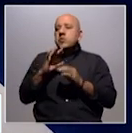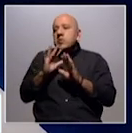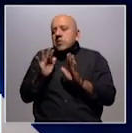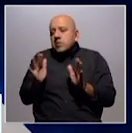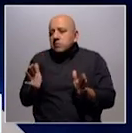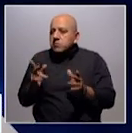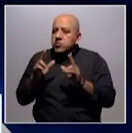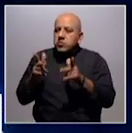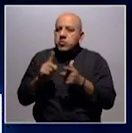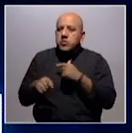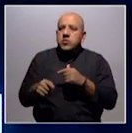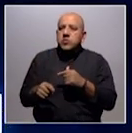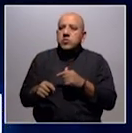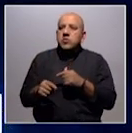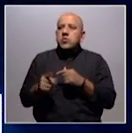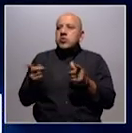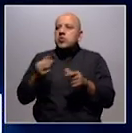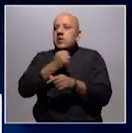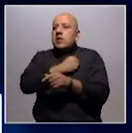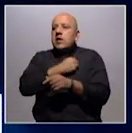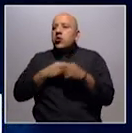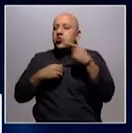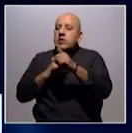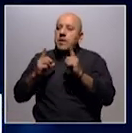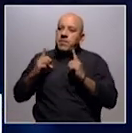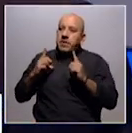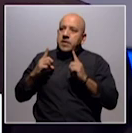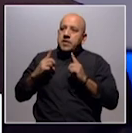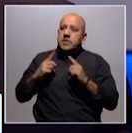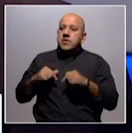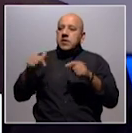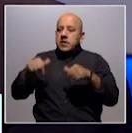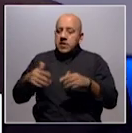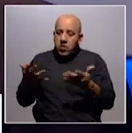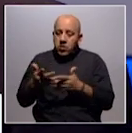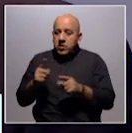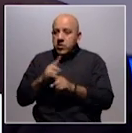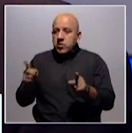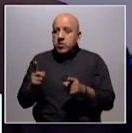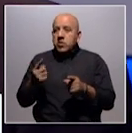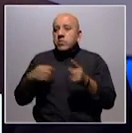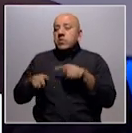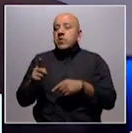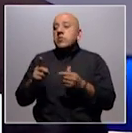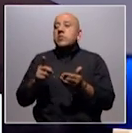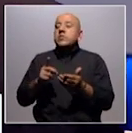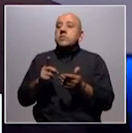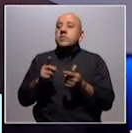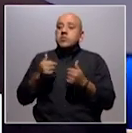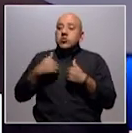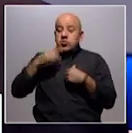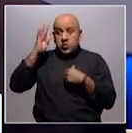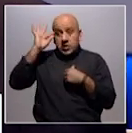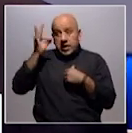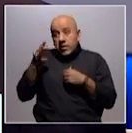a pecar como decía quijano no voy a pecar contra la esperanza si no lo voy a hacer ahora pero estoy un paso más yo creo